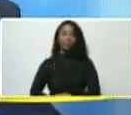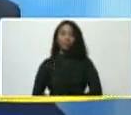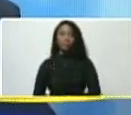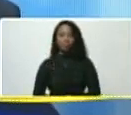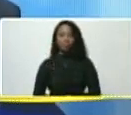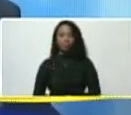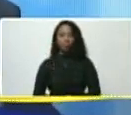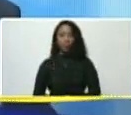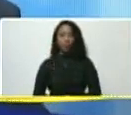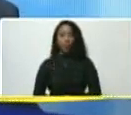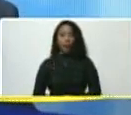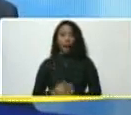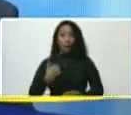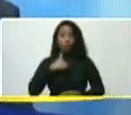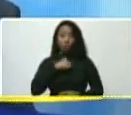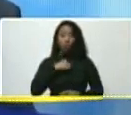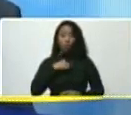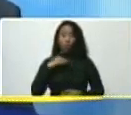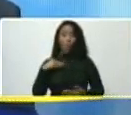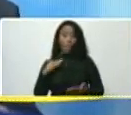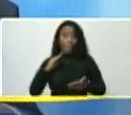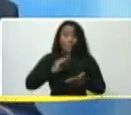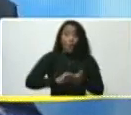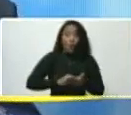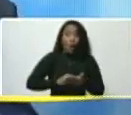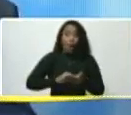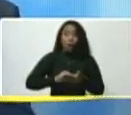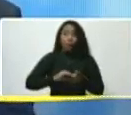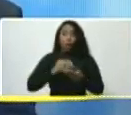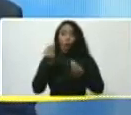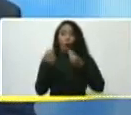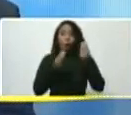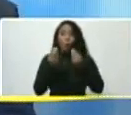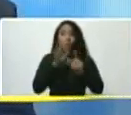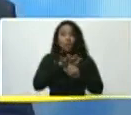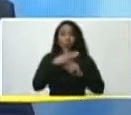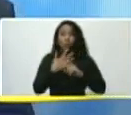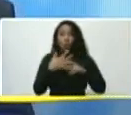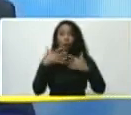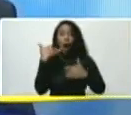Y nos colocaron en una situación